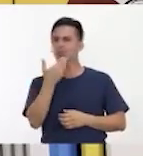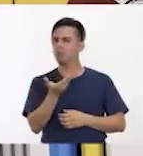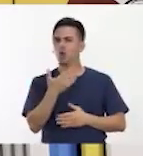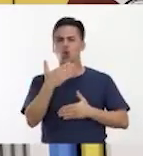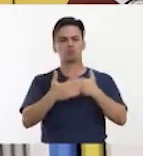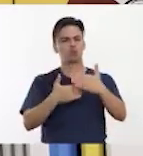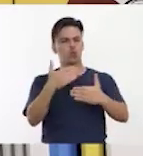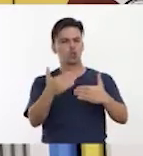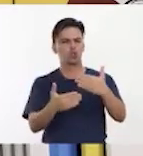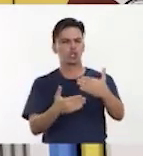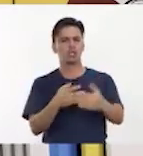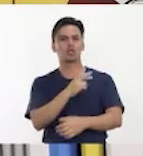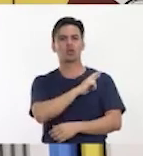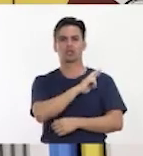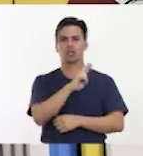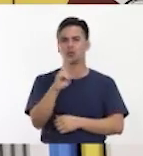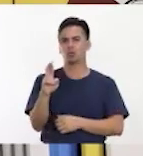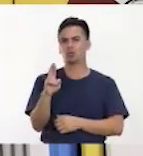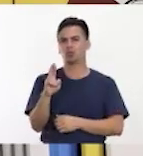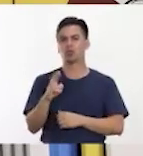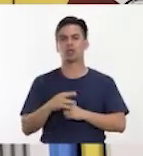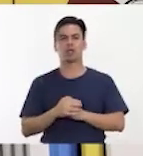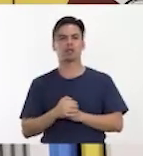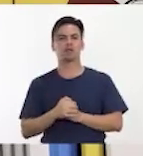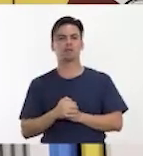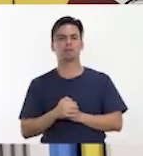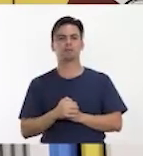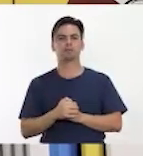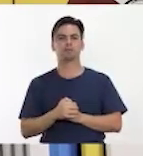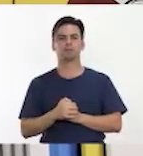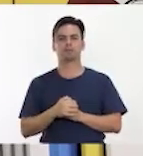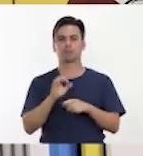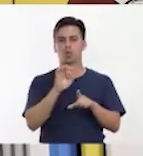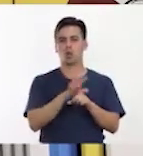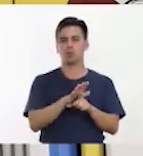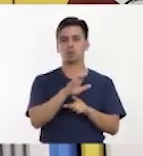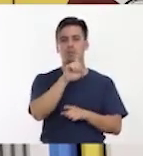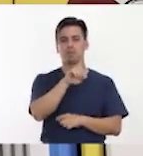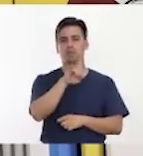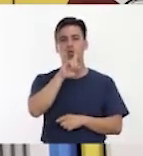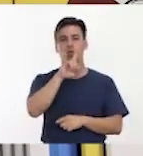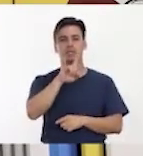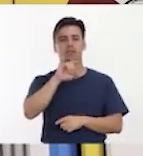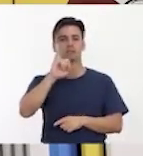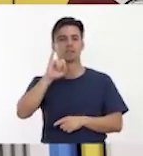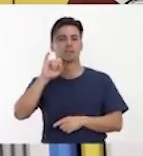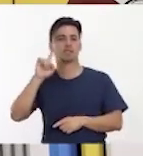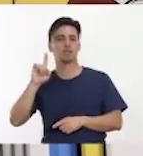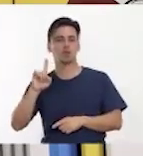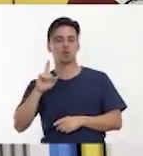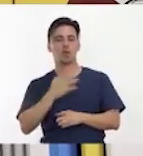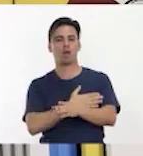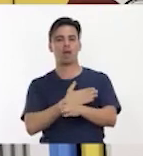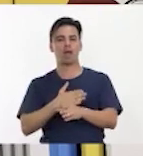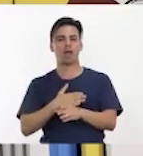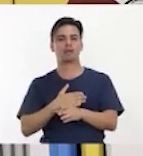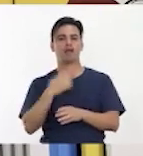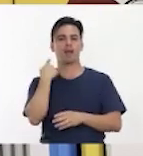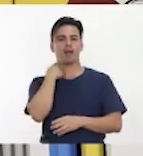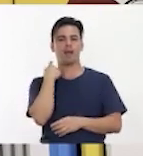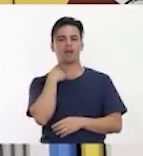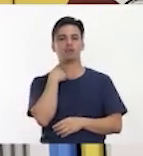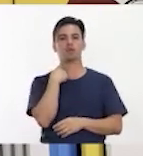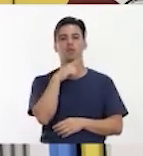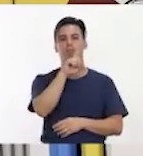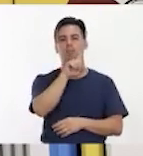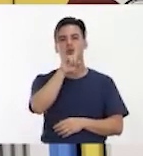el proceso revolucionario que se desarrolla a partir del 1961 hasta el año 89.